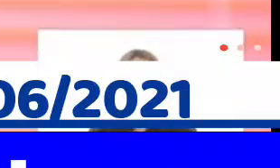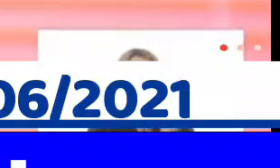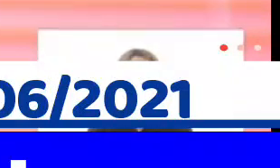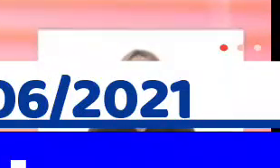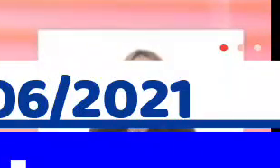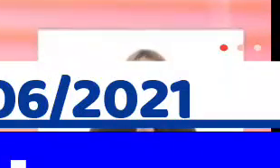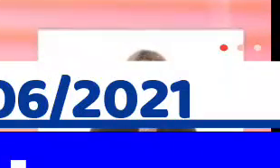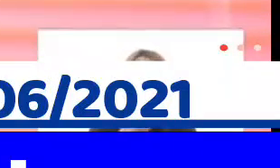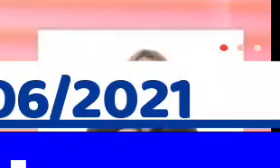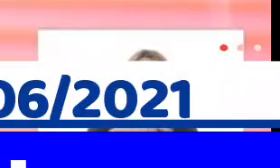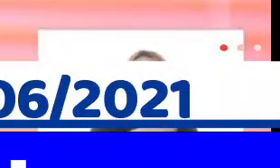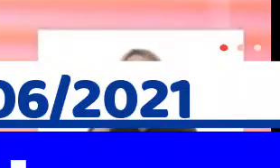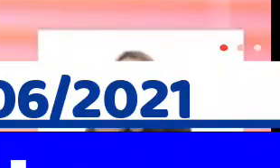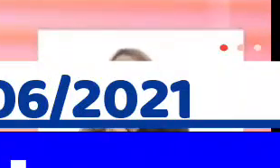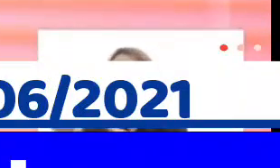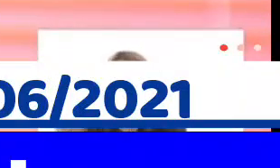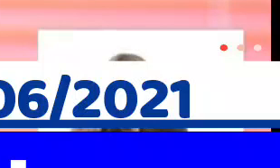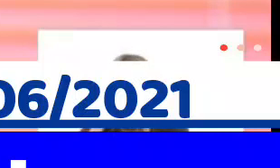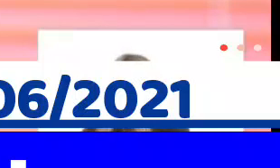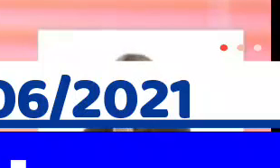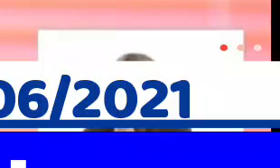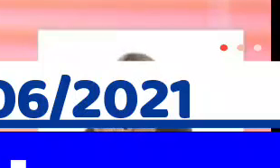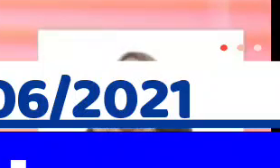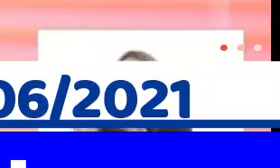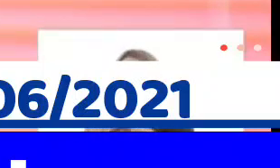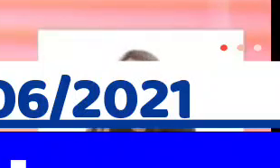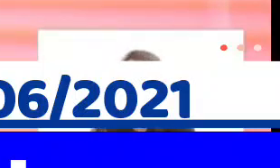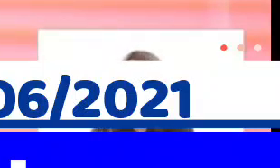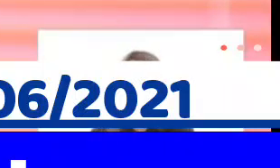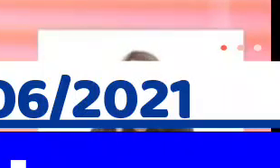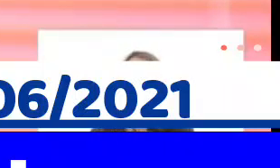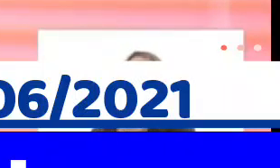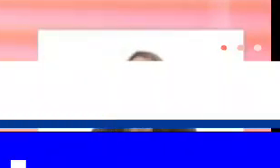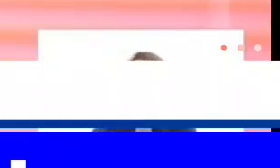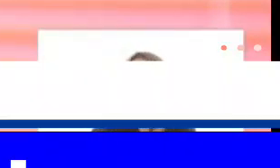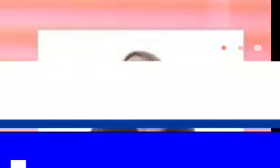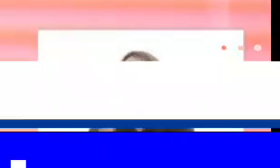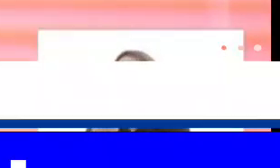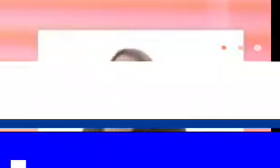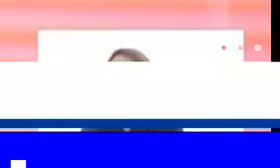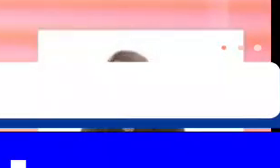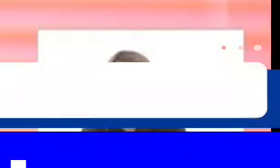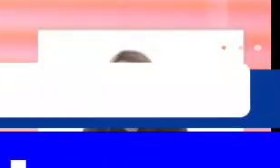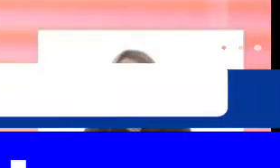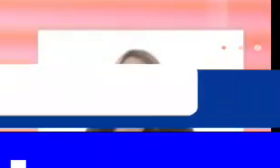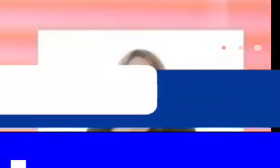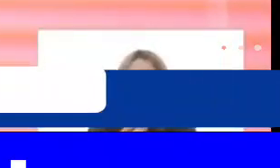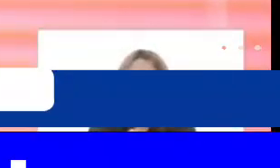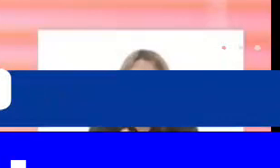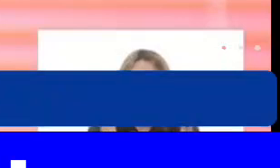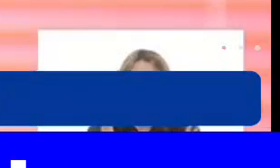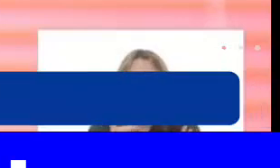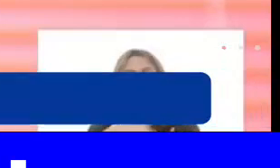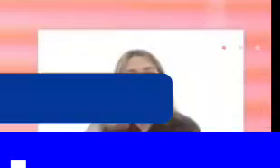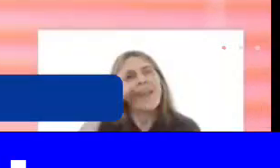perdón vayan y vacunas se eviten el contagio eviten el contagio es necesario que lo hagamos no